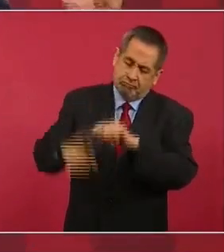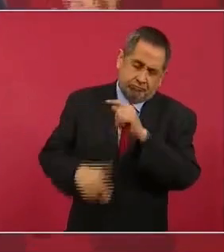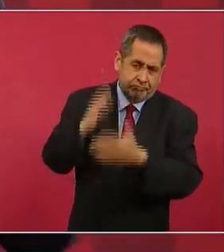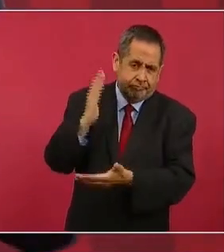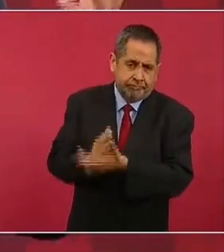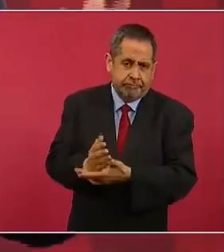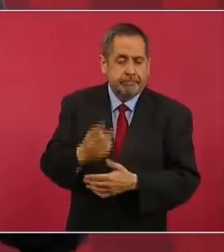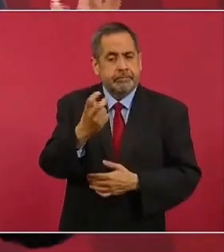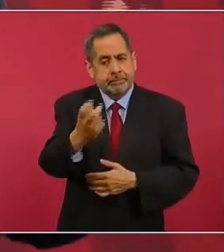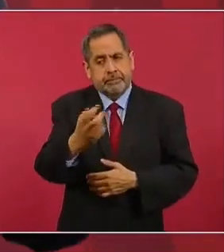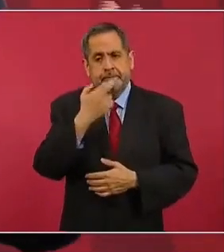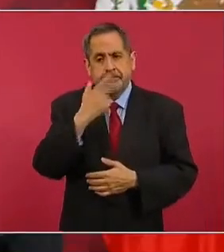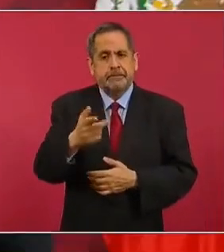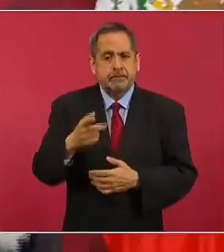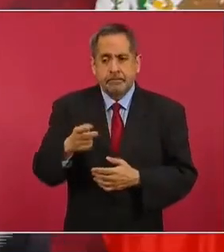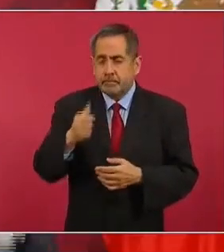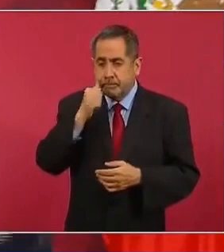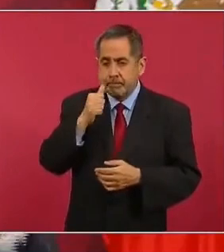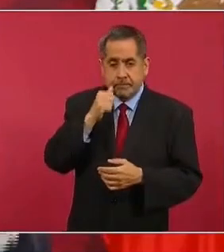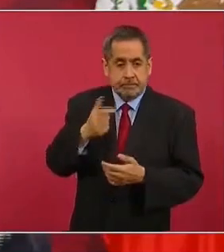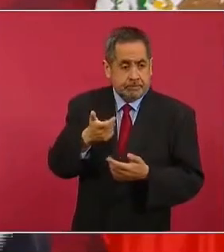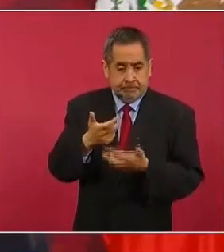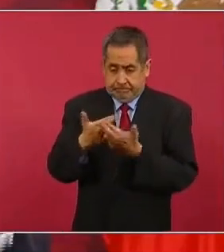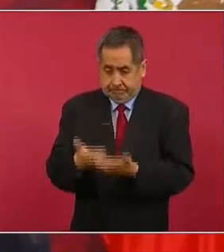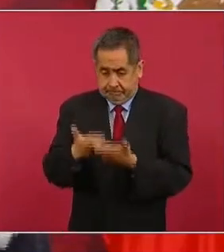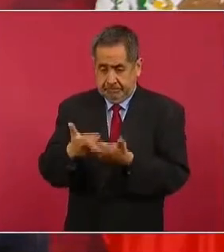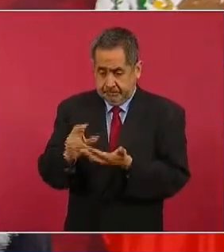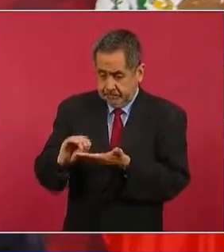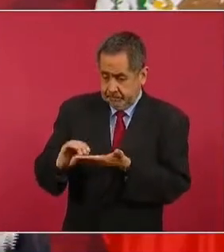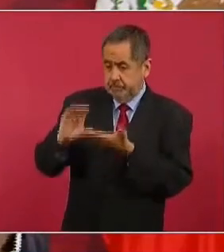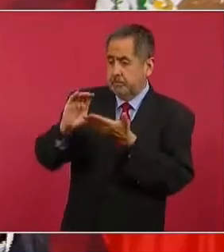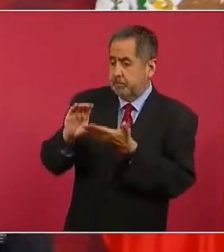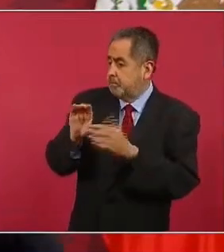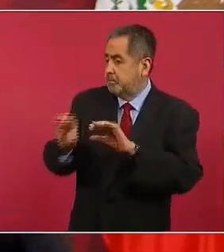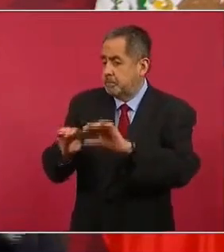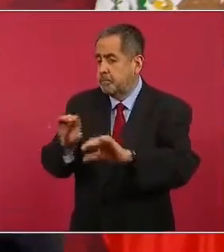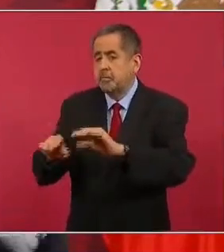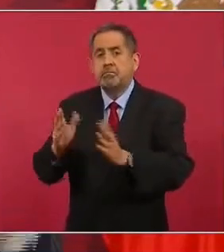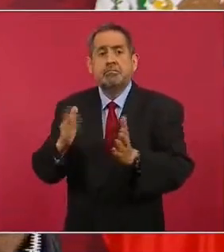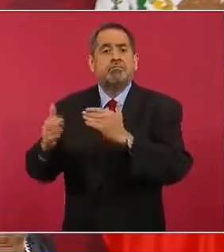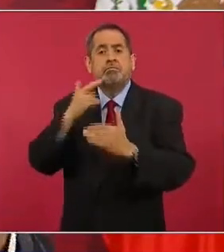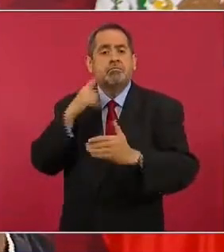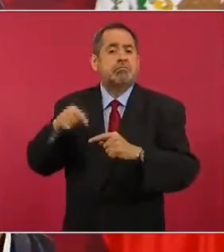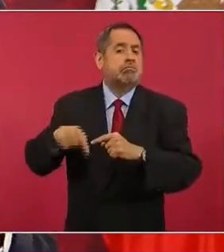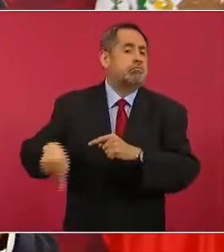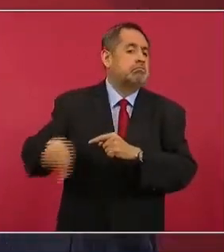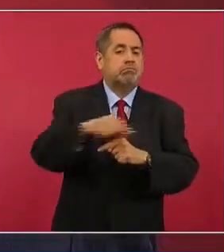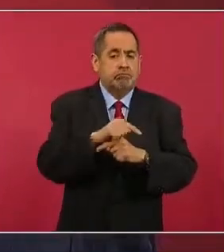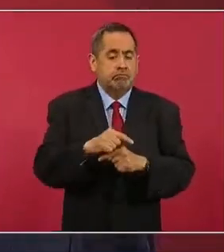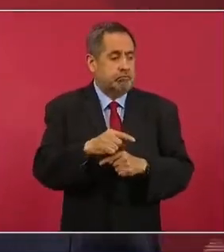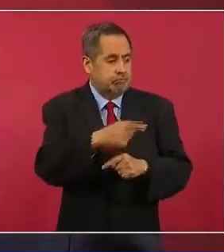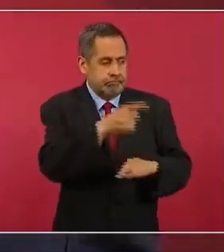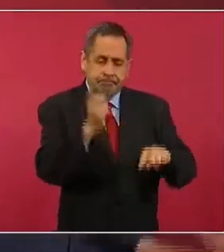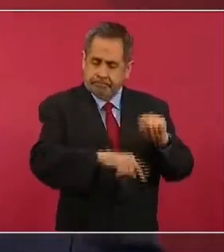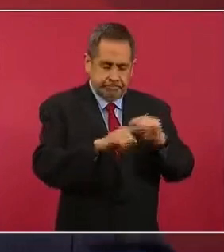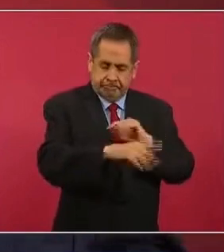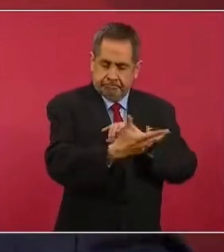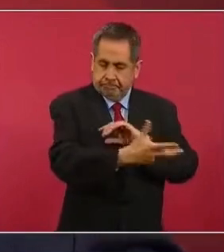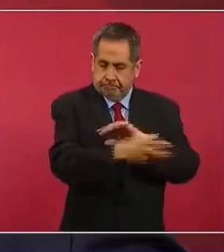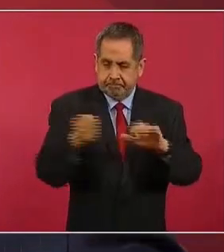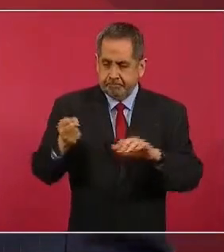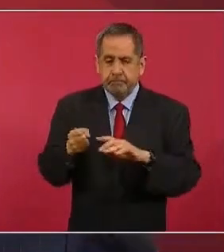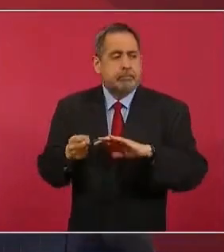porque es una fuente de financiamiento para el desarrollo, es liberar fondos que se van por el caño